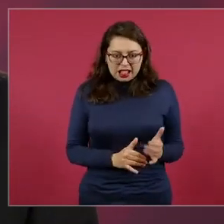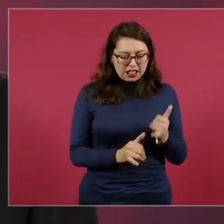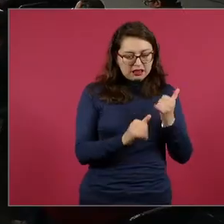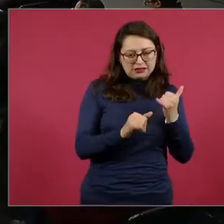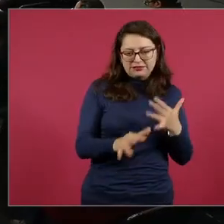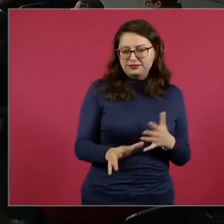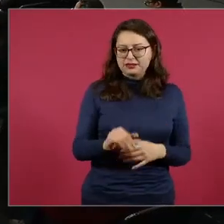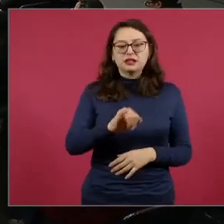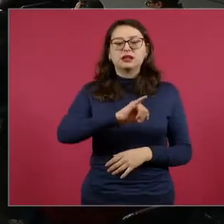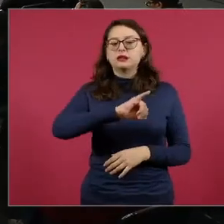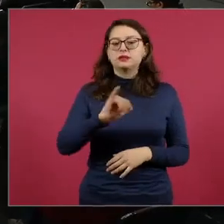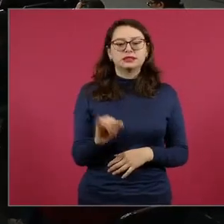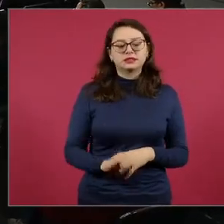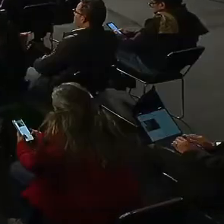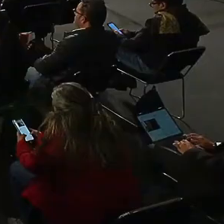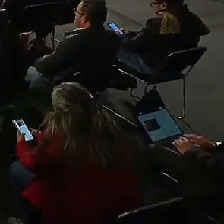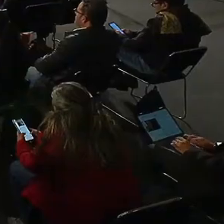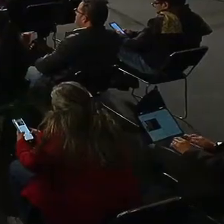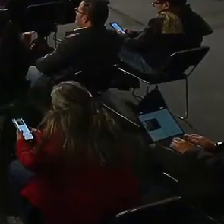haríamos algo así.